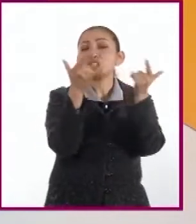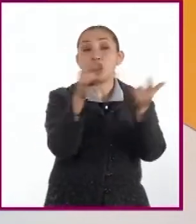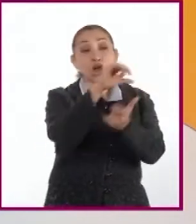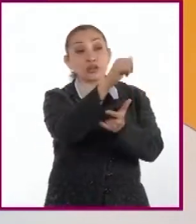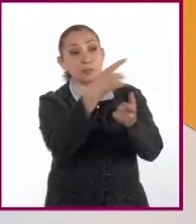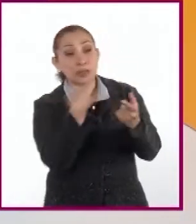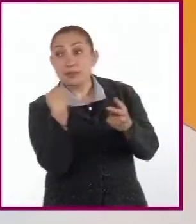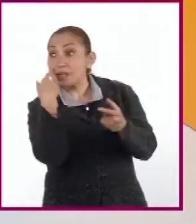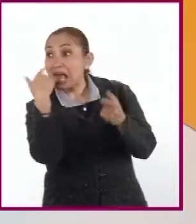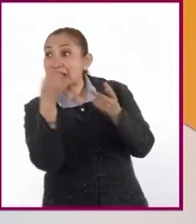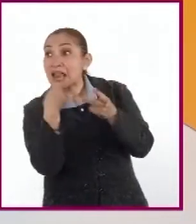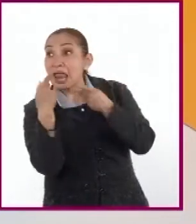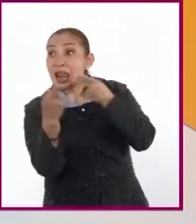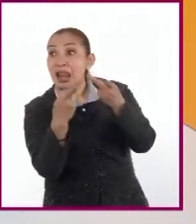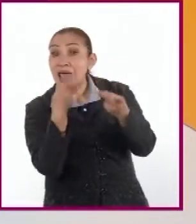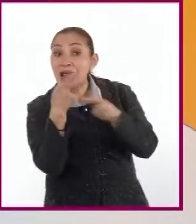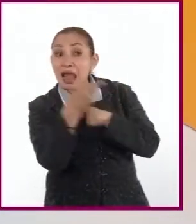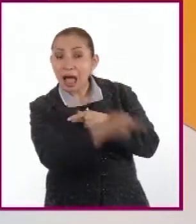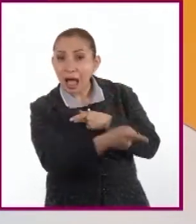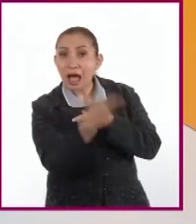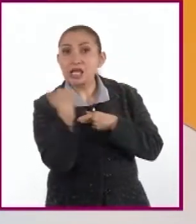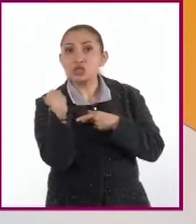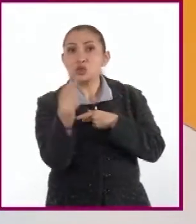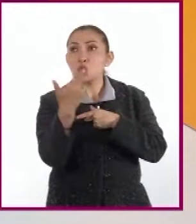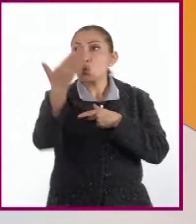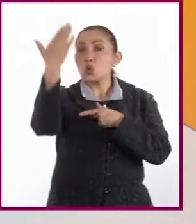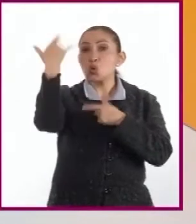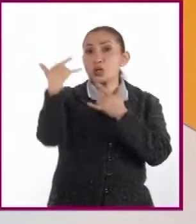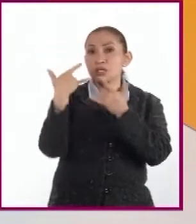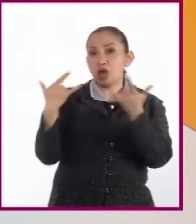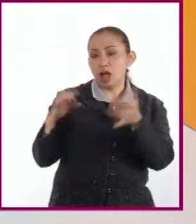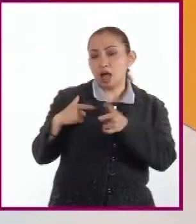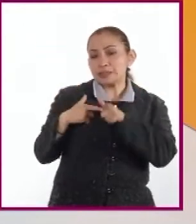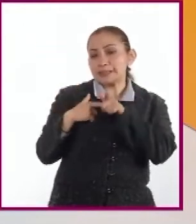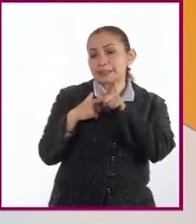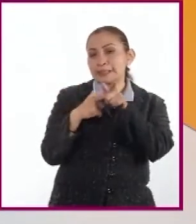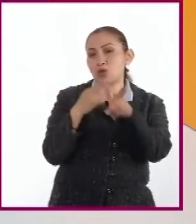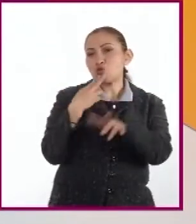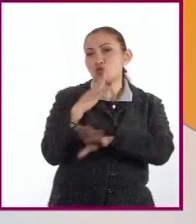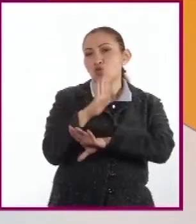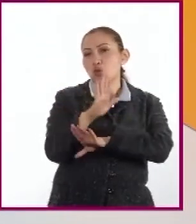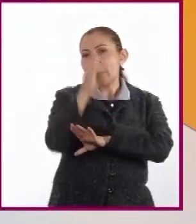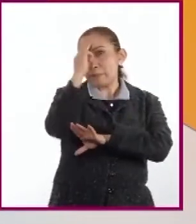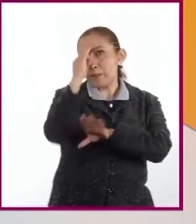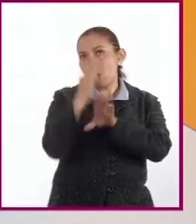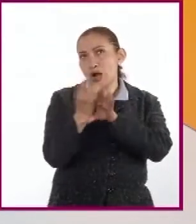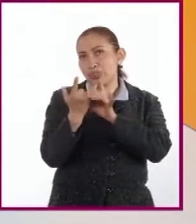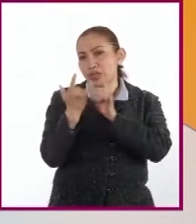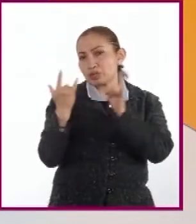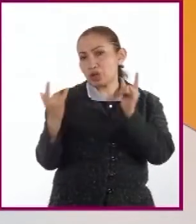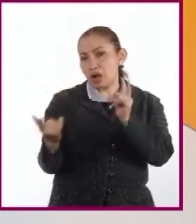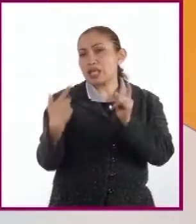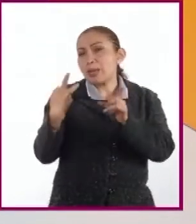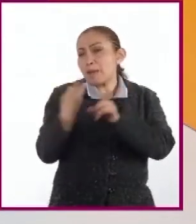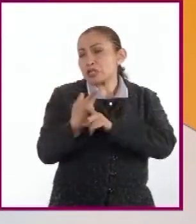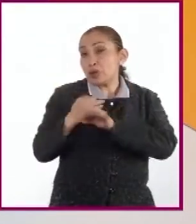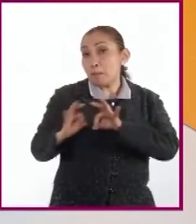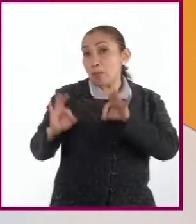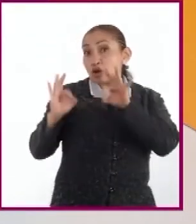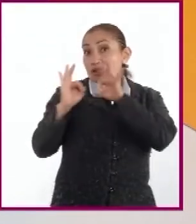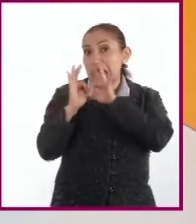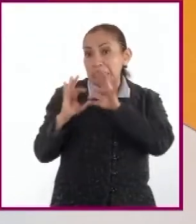otros, y ha conservado la de sus antepasados con el fin de preservar la memoria histórica y los acontecimientos